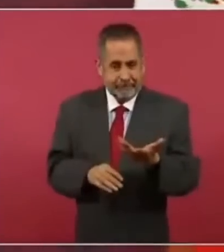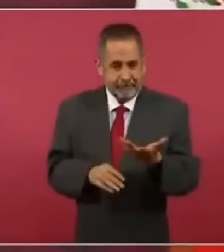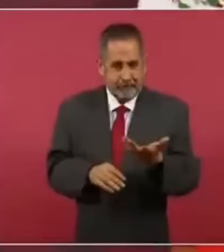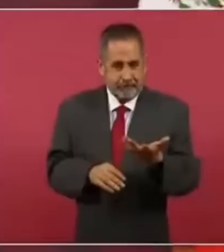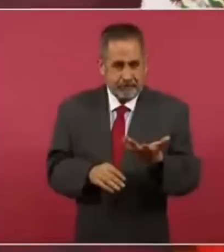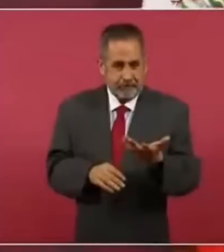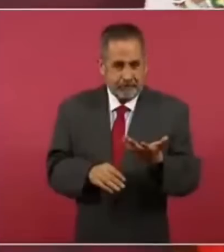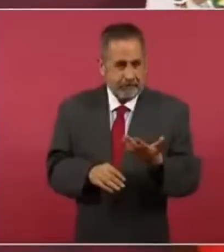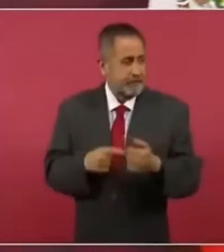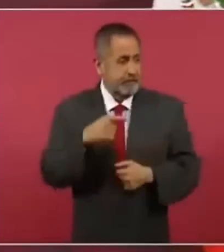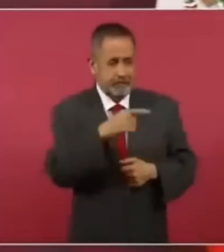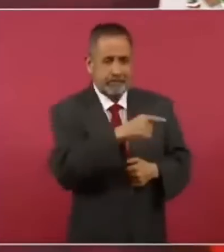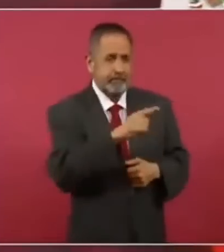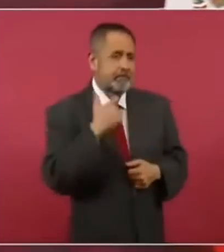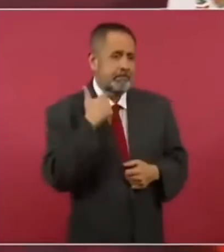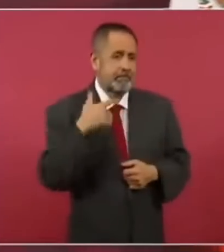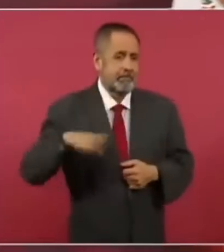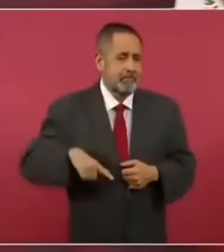fue lo que destruyeron